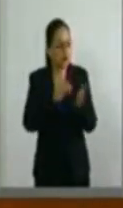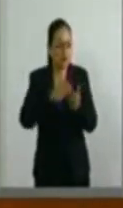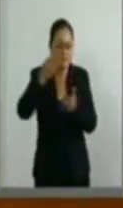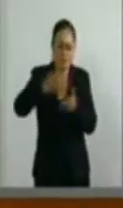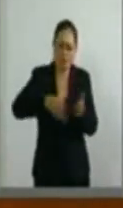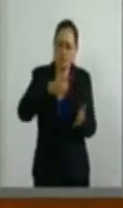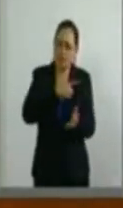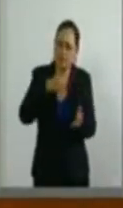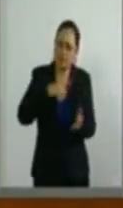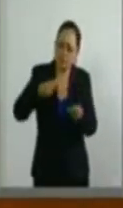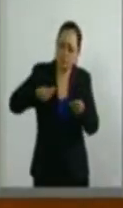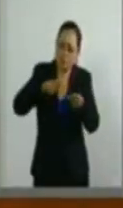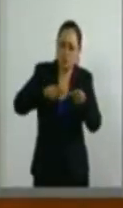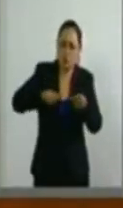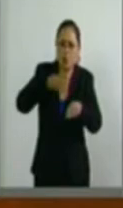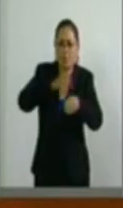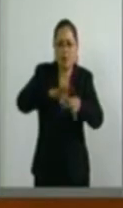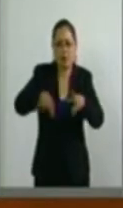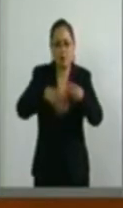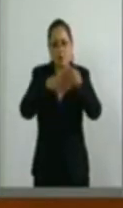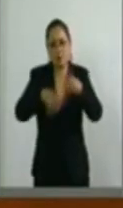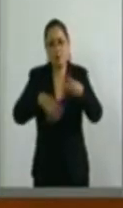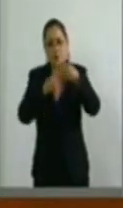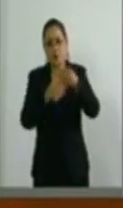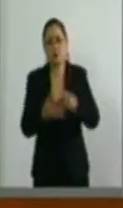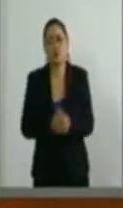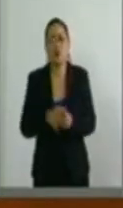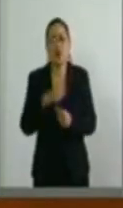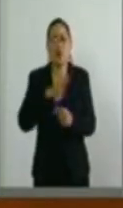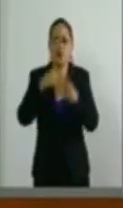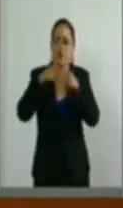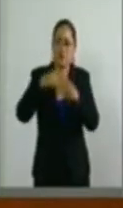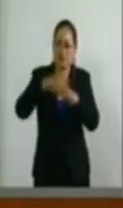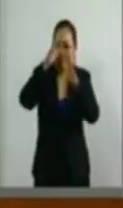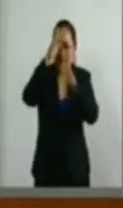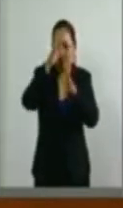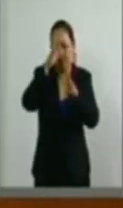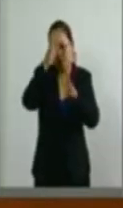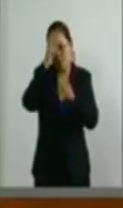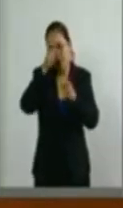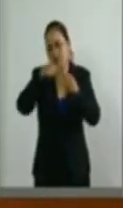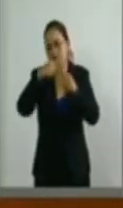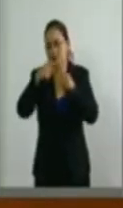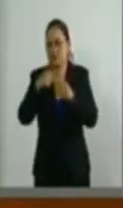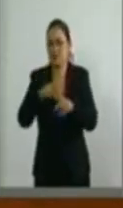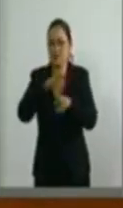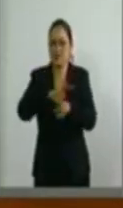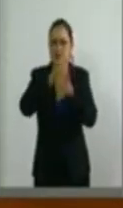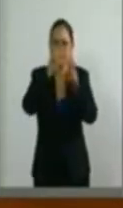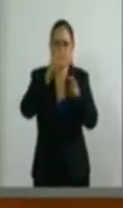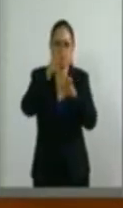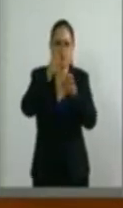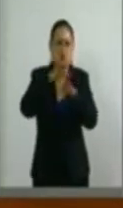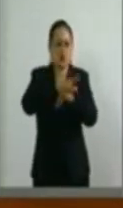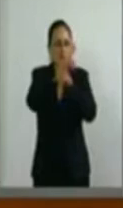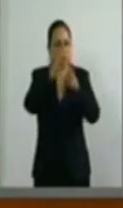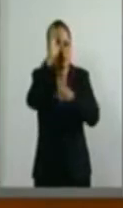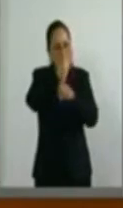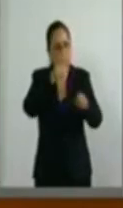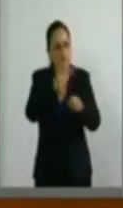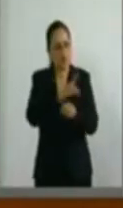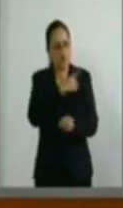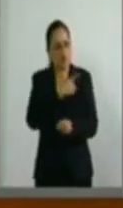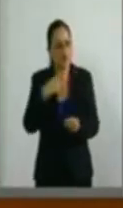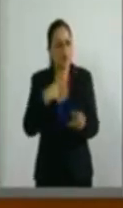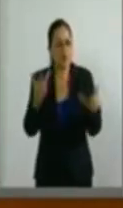seguir abonando. Hay aspectos, hay instrumentos, hay figuras que en el ámbito cultural debemos atrevernos